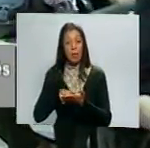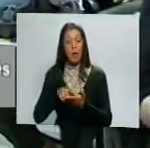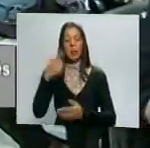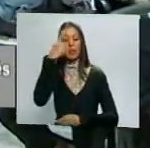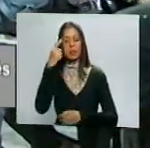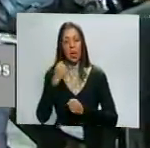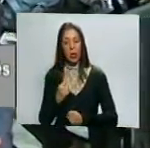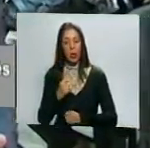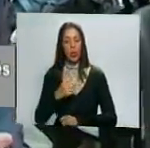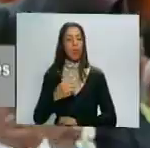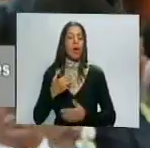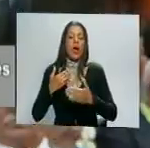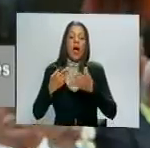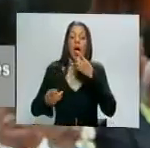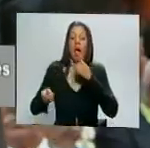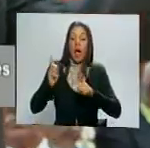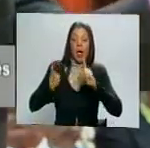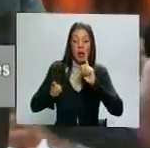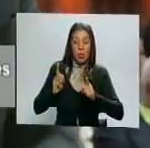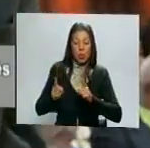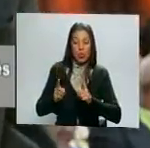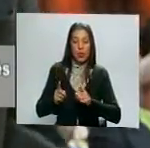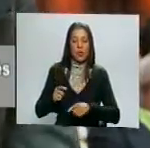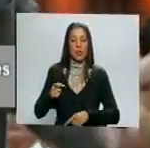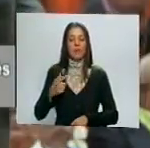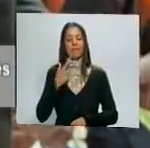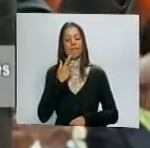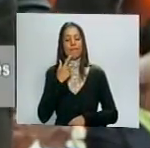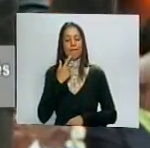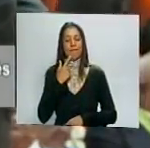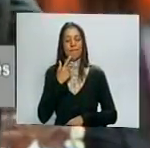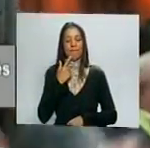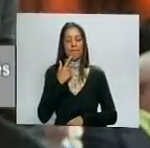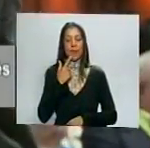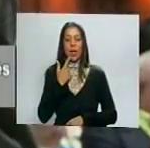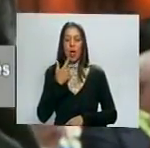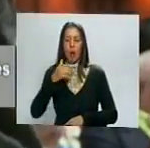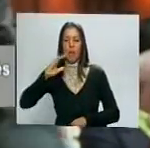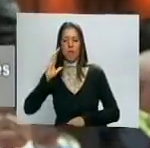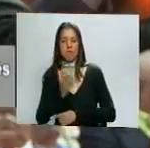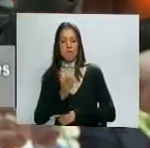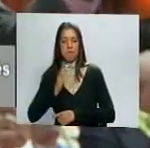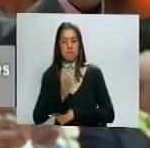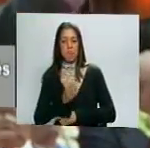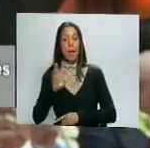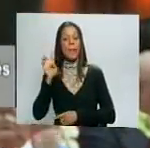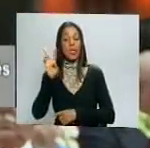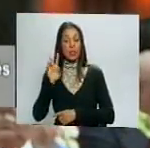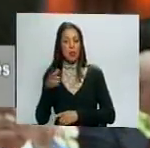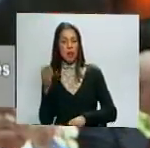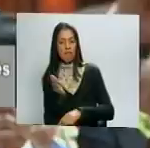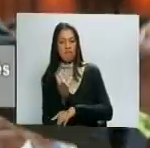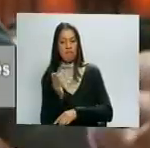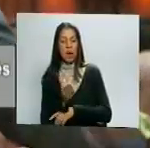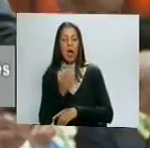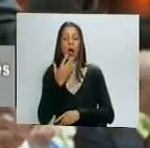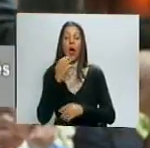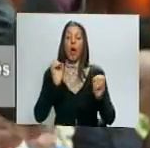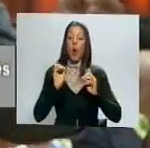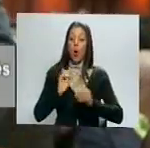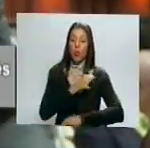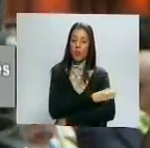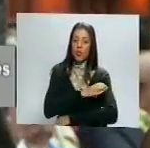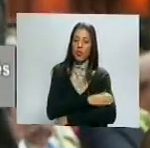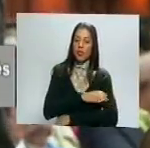venezolanos, que aunque algunos todavía siguen insistiendo en imponer mayores sanciones, mientras algunos siguen llamando a